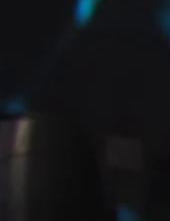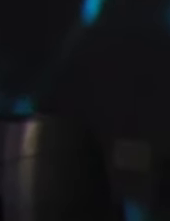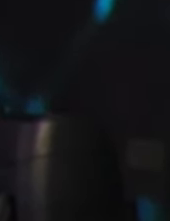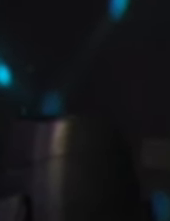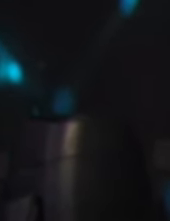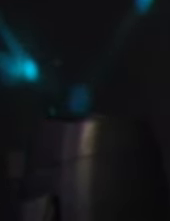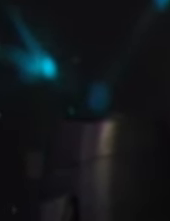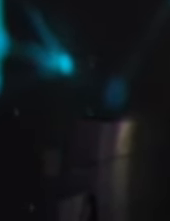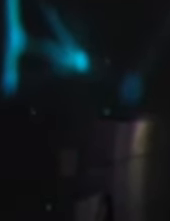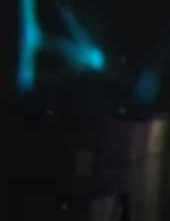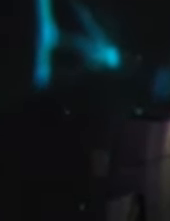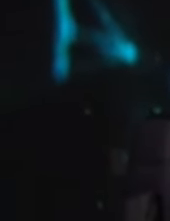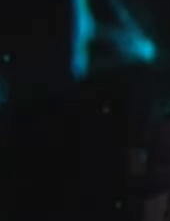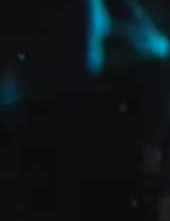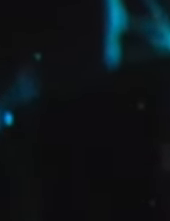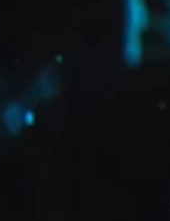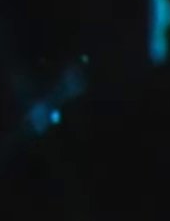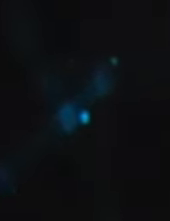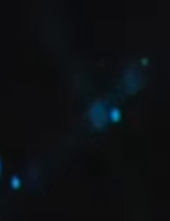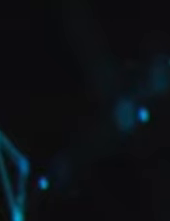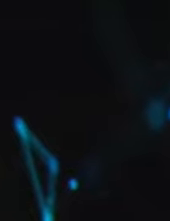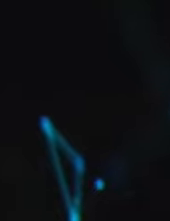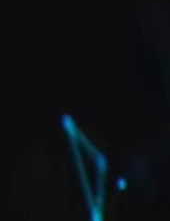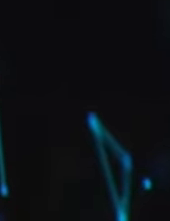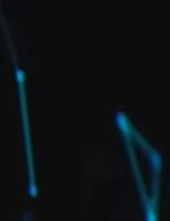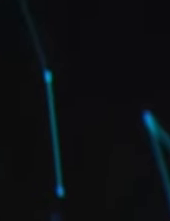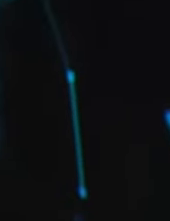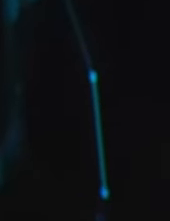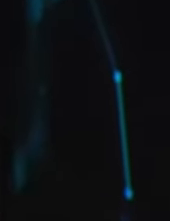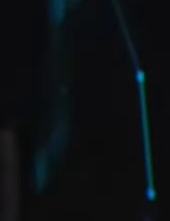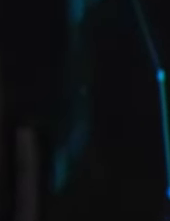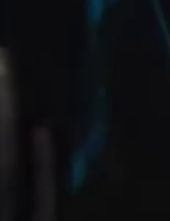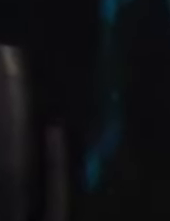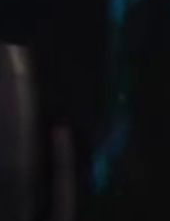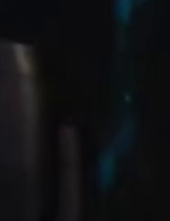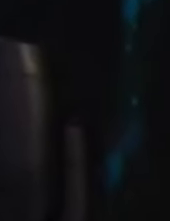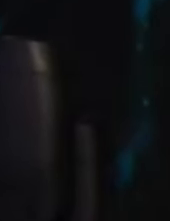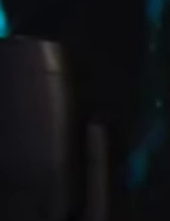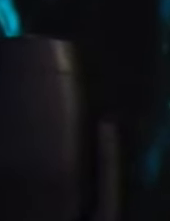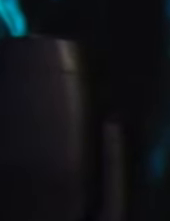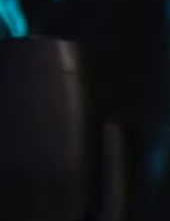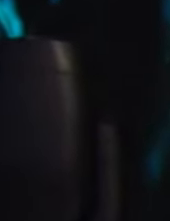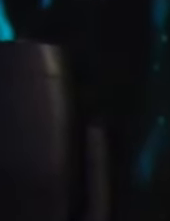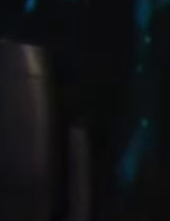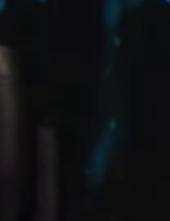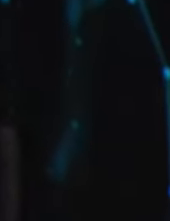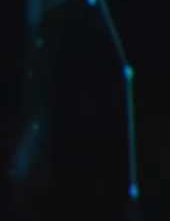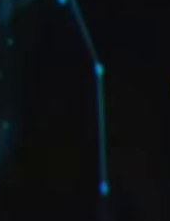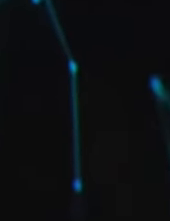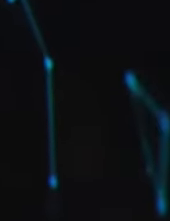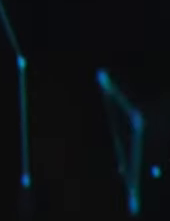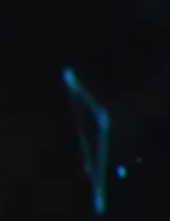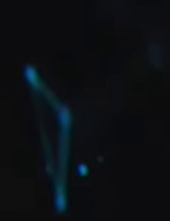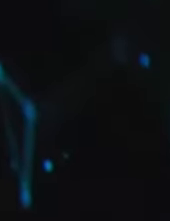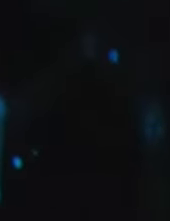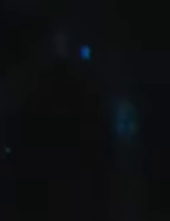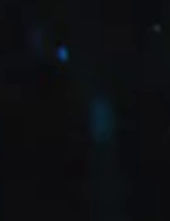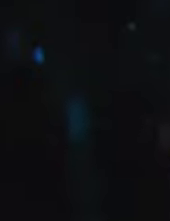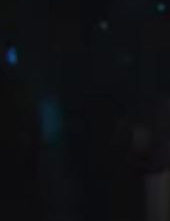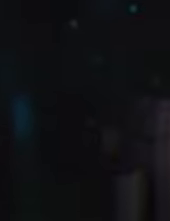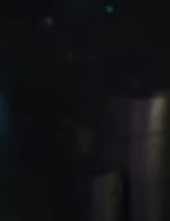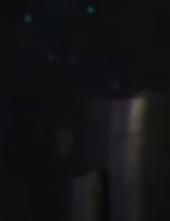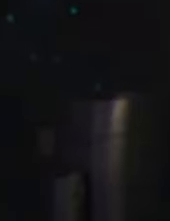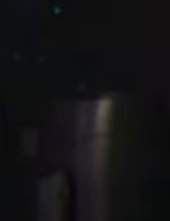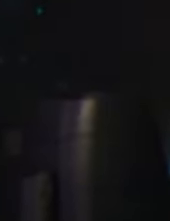se lo dijimos más de 100 investigadores investigadoras 100 científicos y científicas de todo el mundo los representantes o las Mentes más